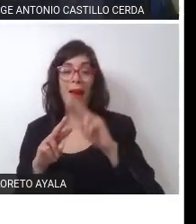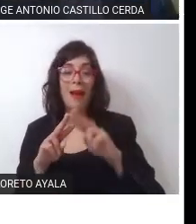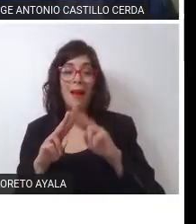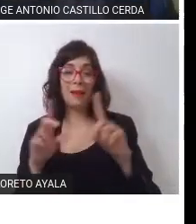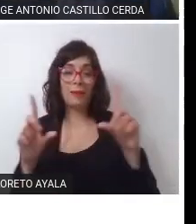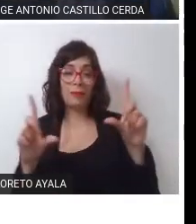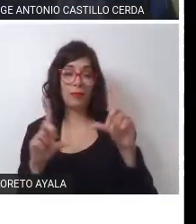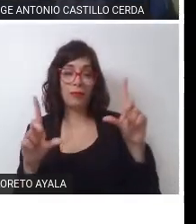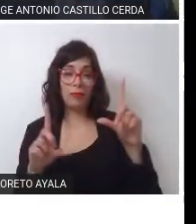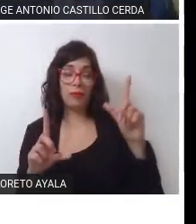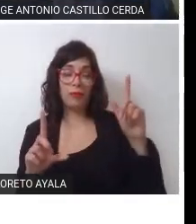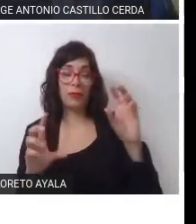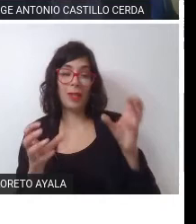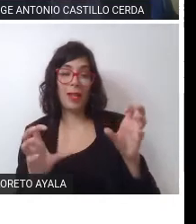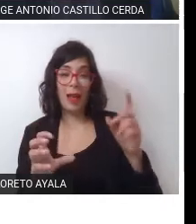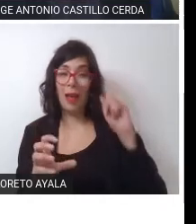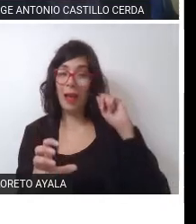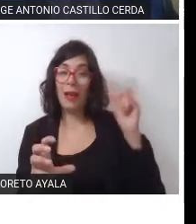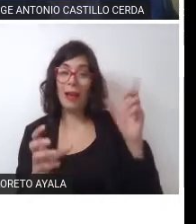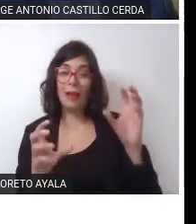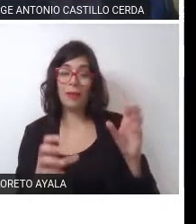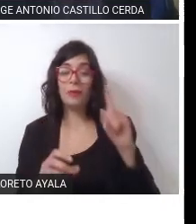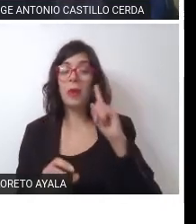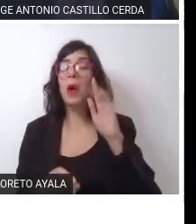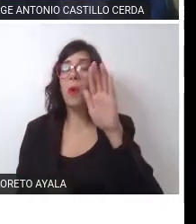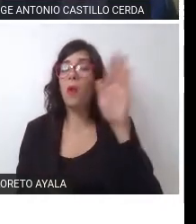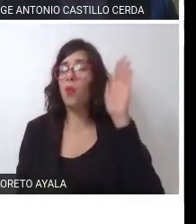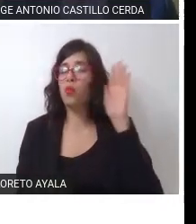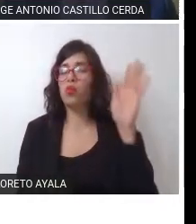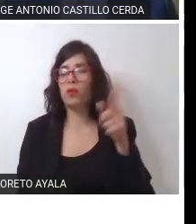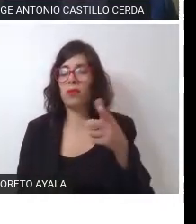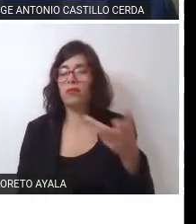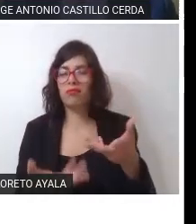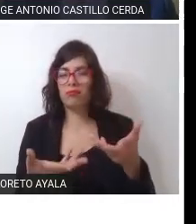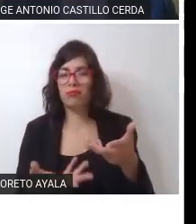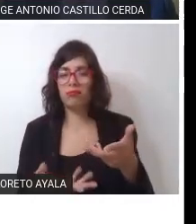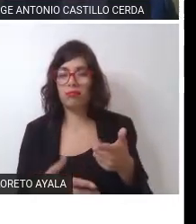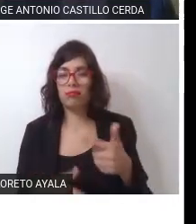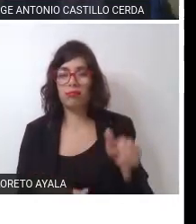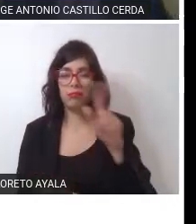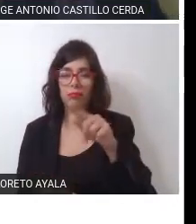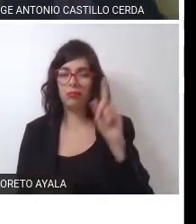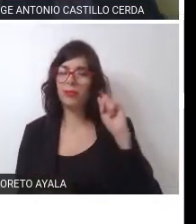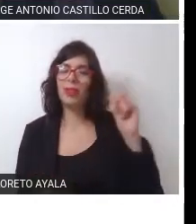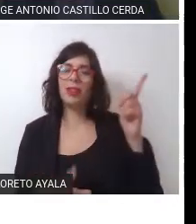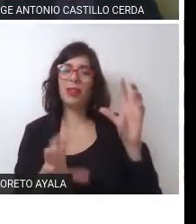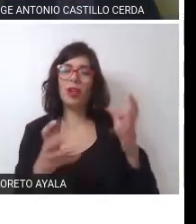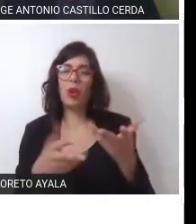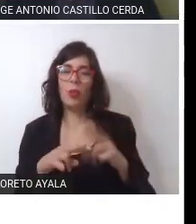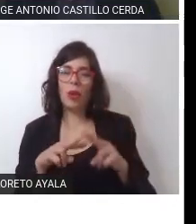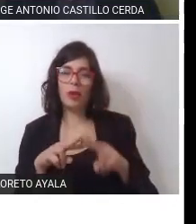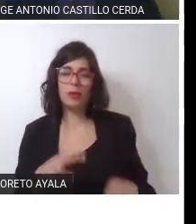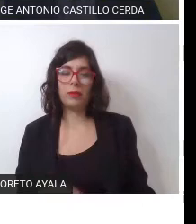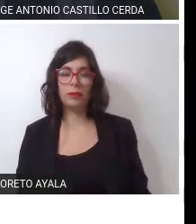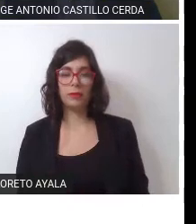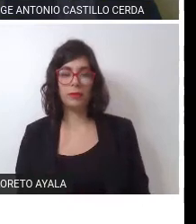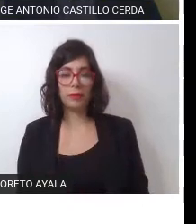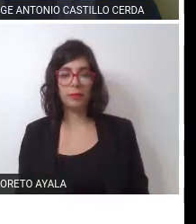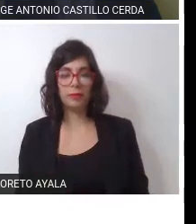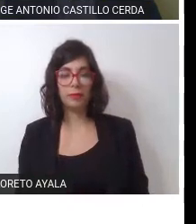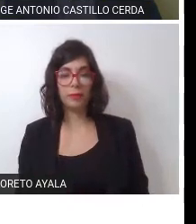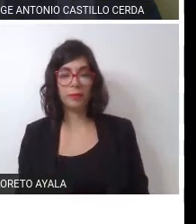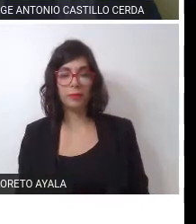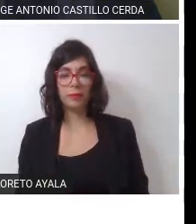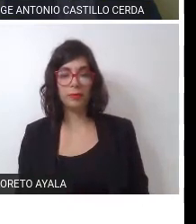de educación física. Escuchemos un poquito de qué se trata y cómo lo hacen. En Tograhue comenzamos